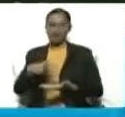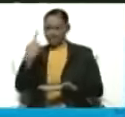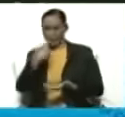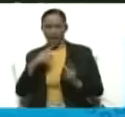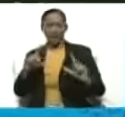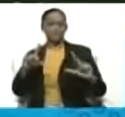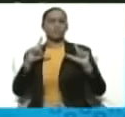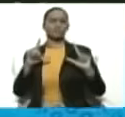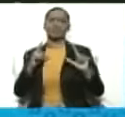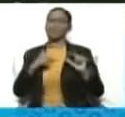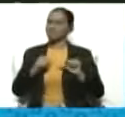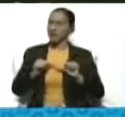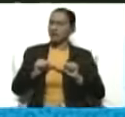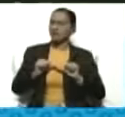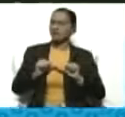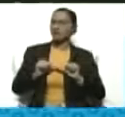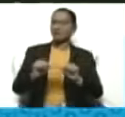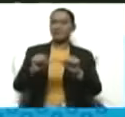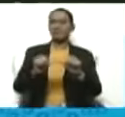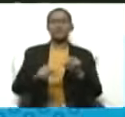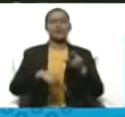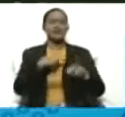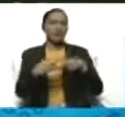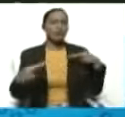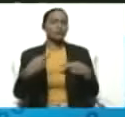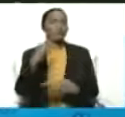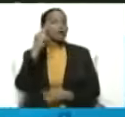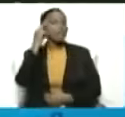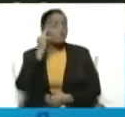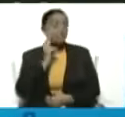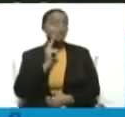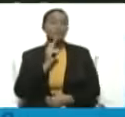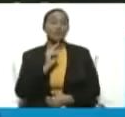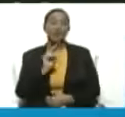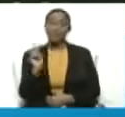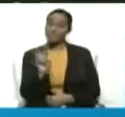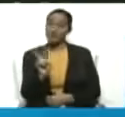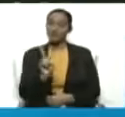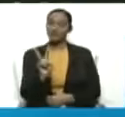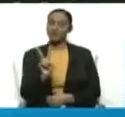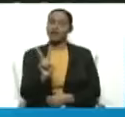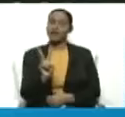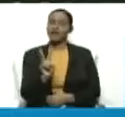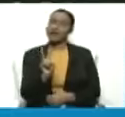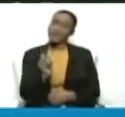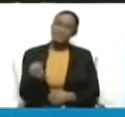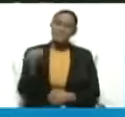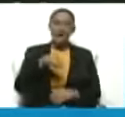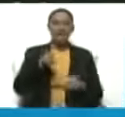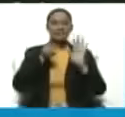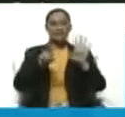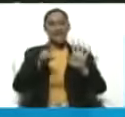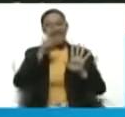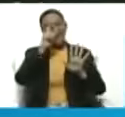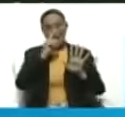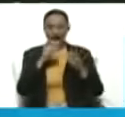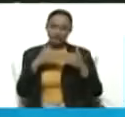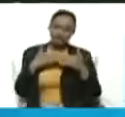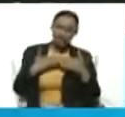para seguir con revolución en Venezuela por 6 y más años. De esta no se deben parar más